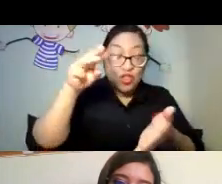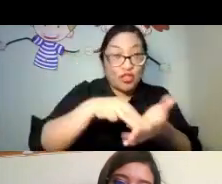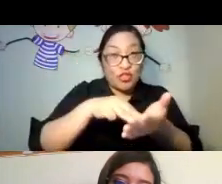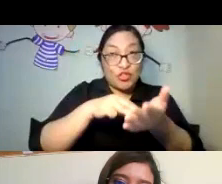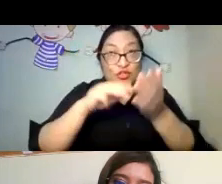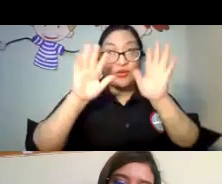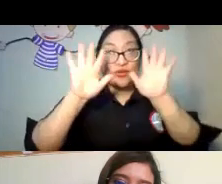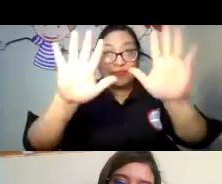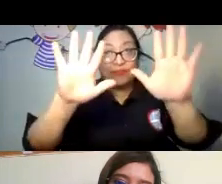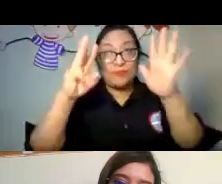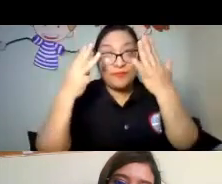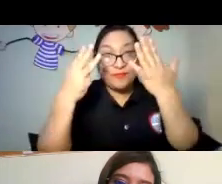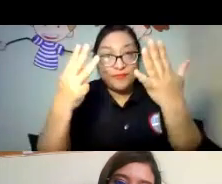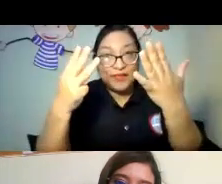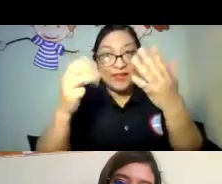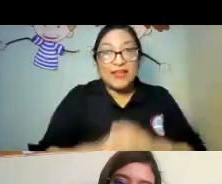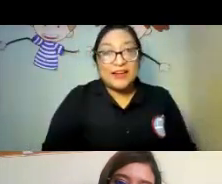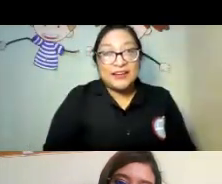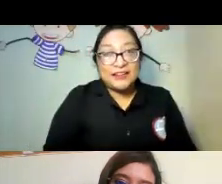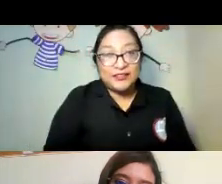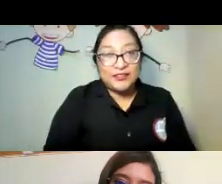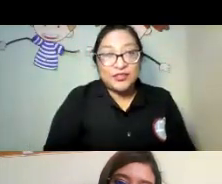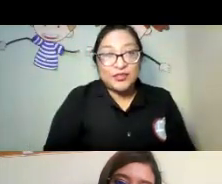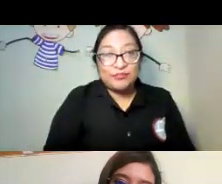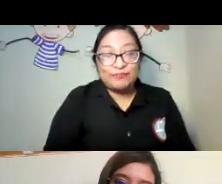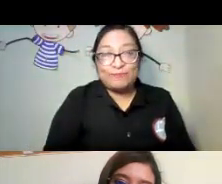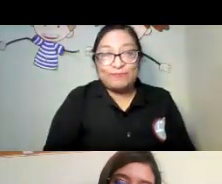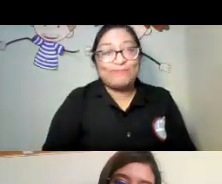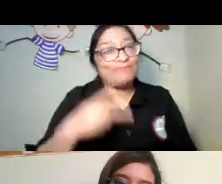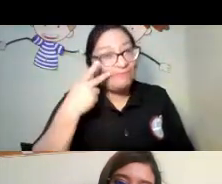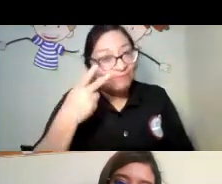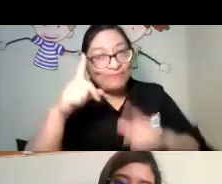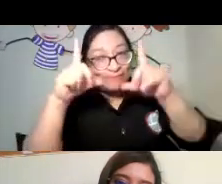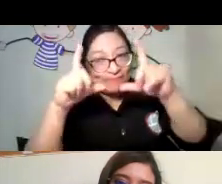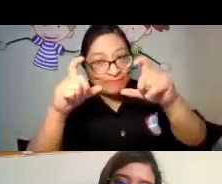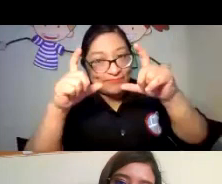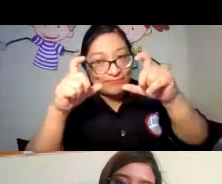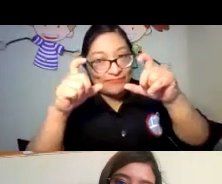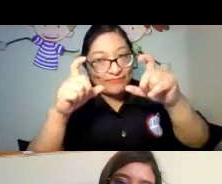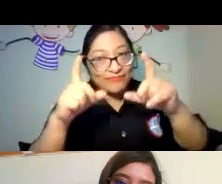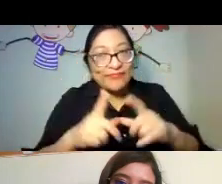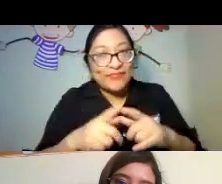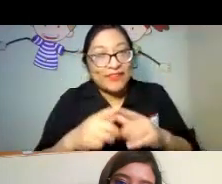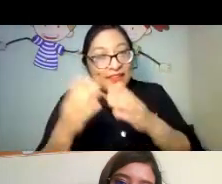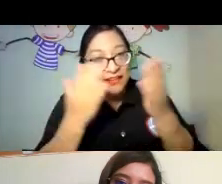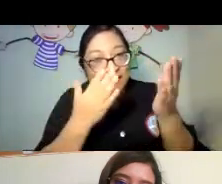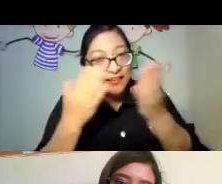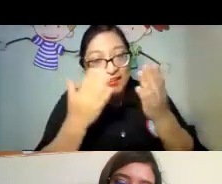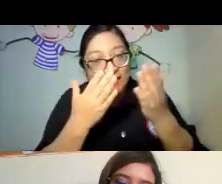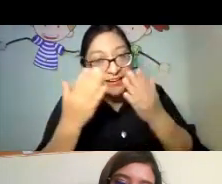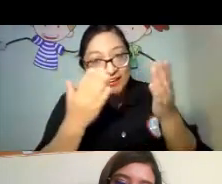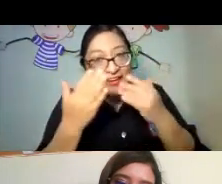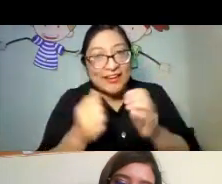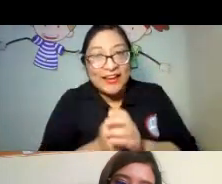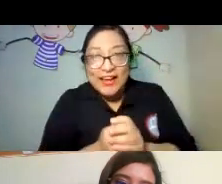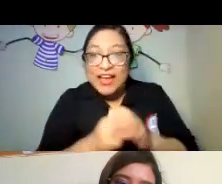encuentran tres collages, en donde hay fotografías de los estudiantes realizando diversas